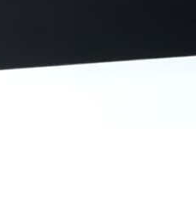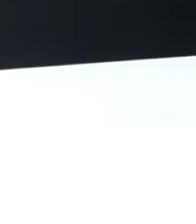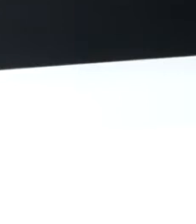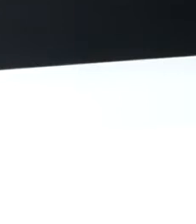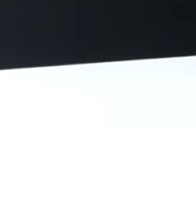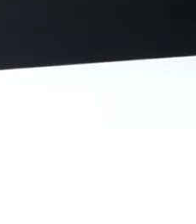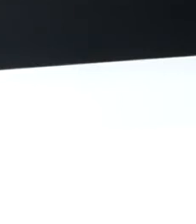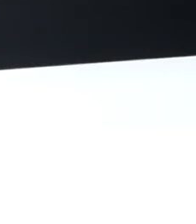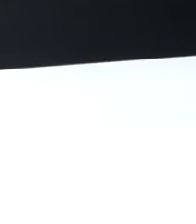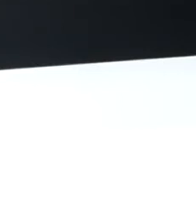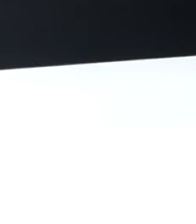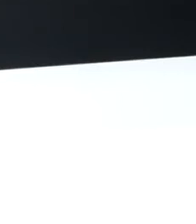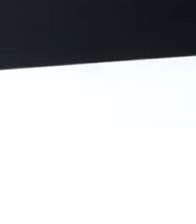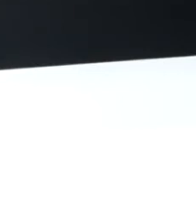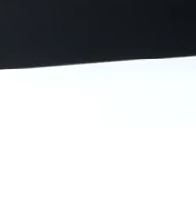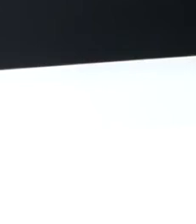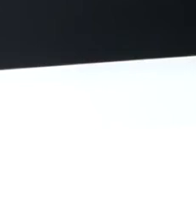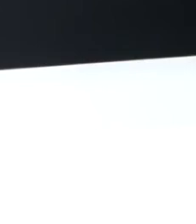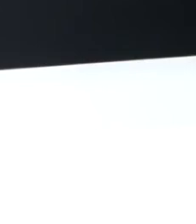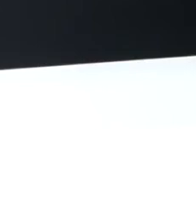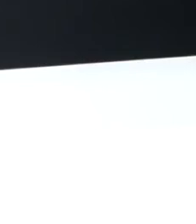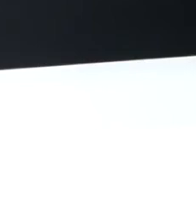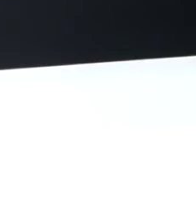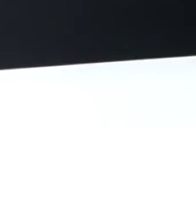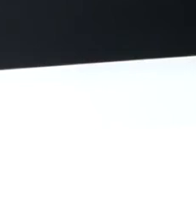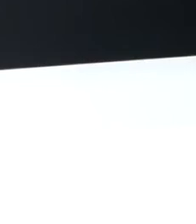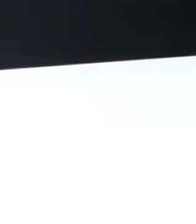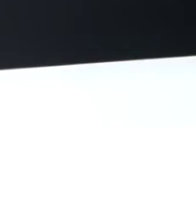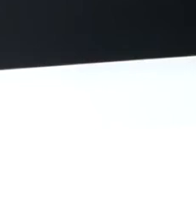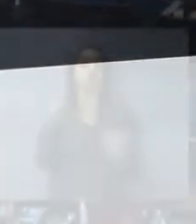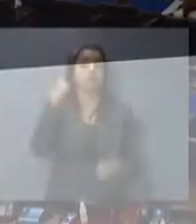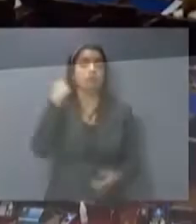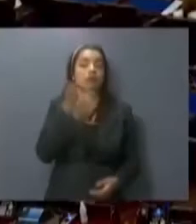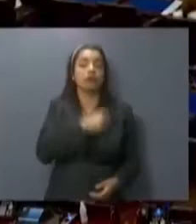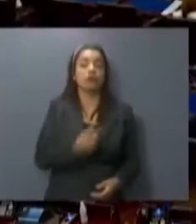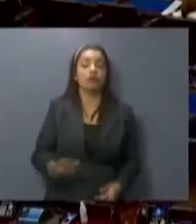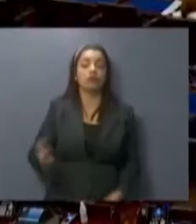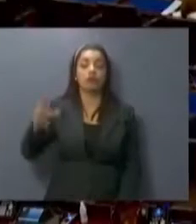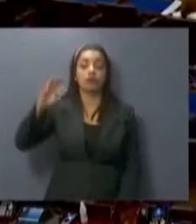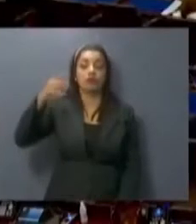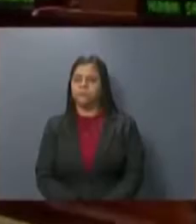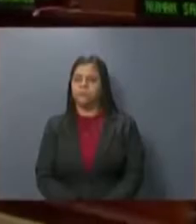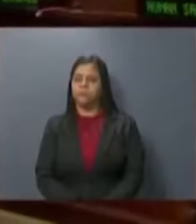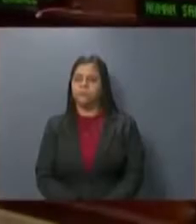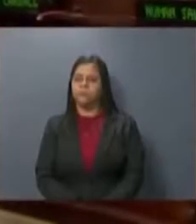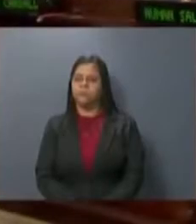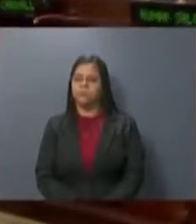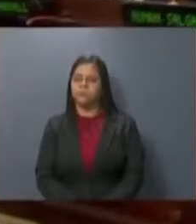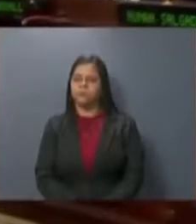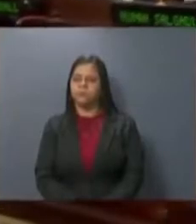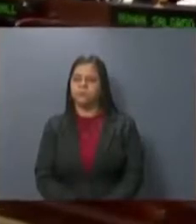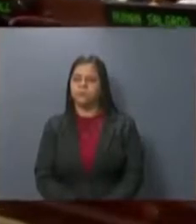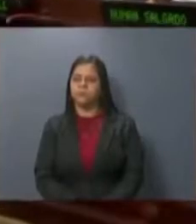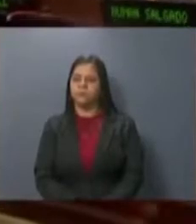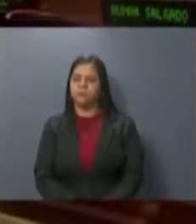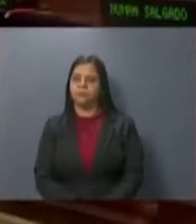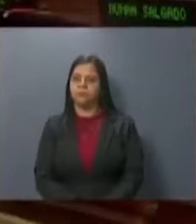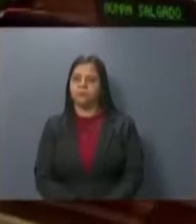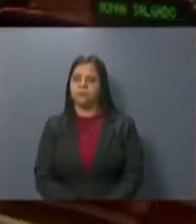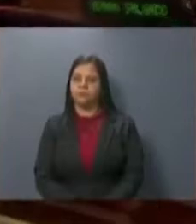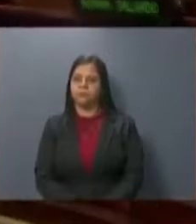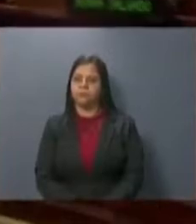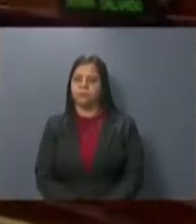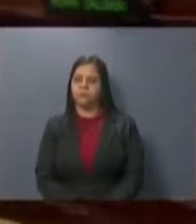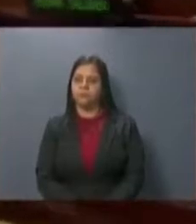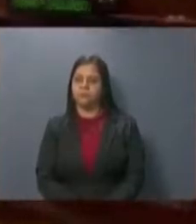que un ejecutivo que ha mostrado interés en desobedecer fallos judiciales, en irrespetar la división de